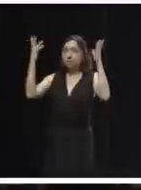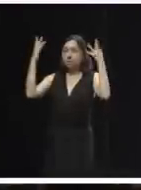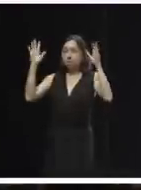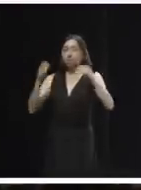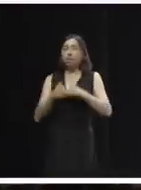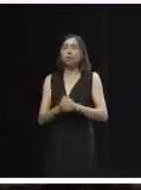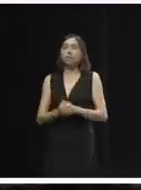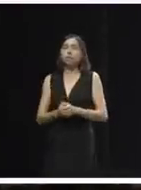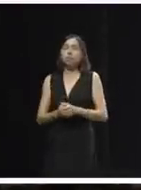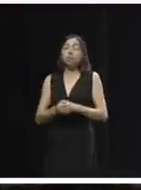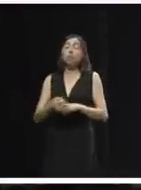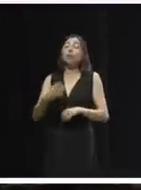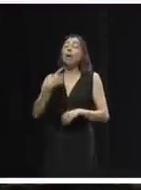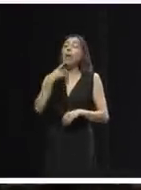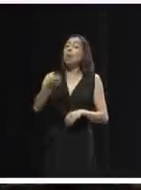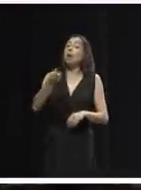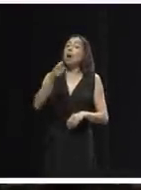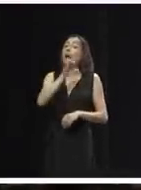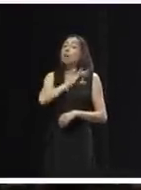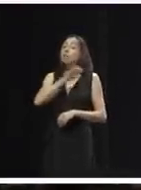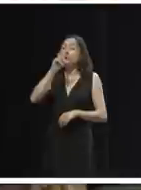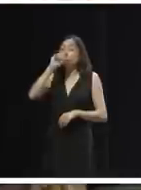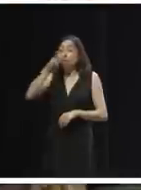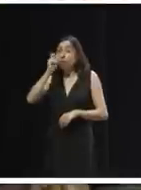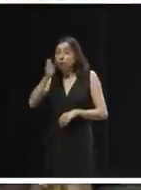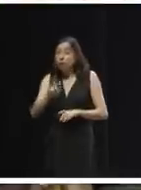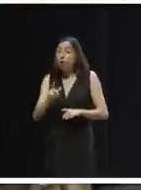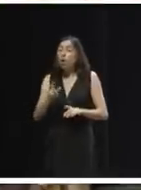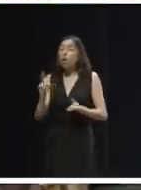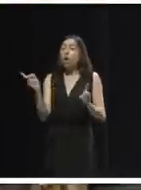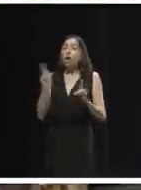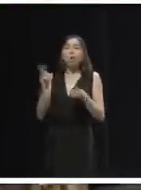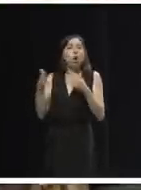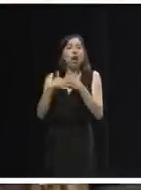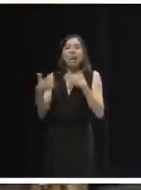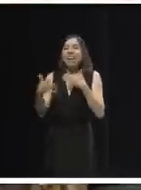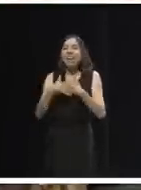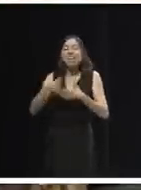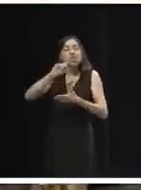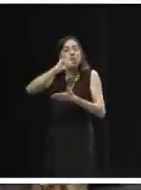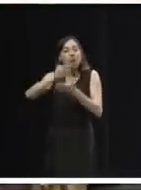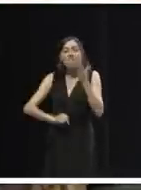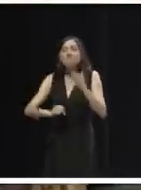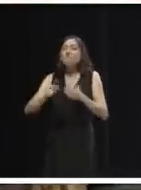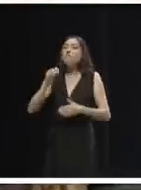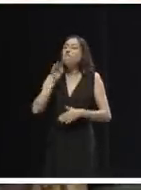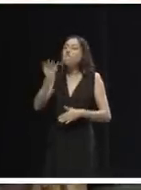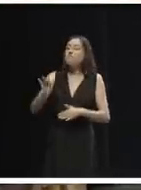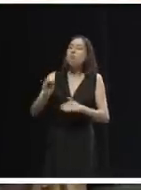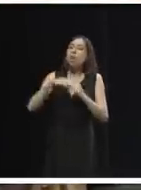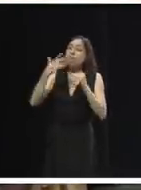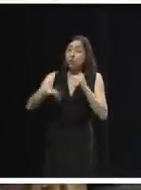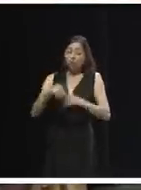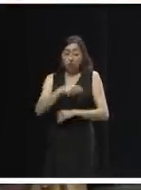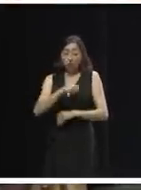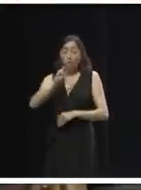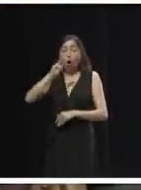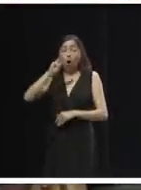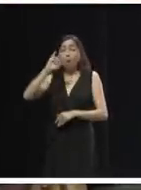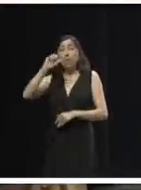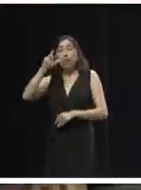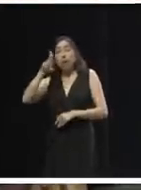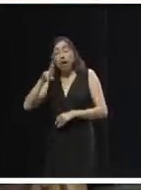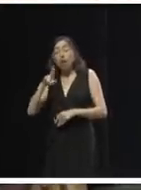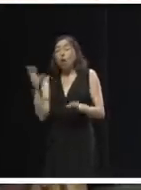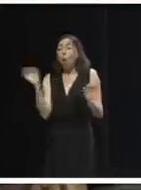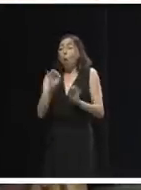Dice el señor Feijóo que no hay registro sobre los fijos discontinuos. Esto, Pilar, o realmente no